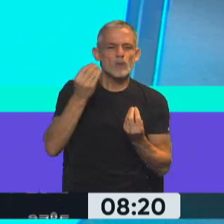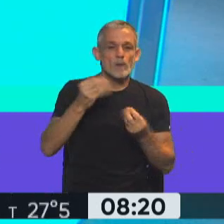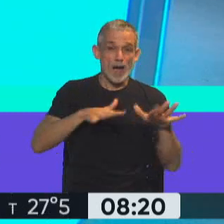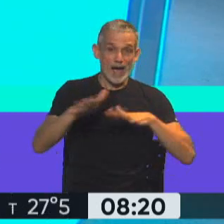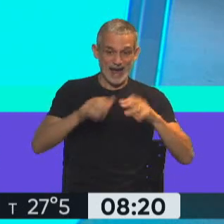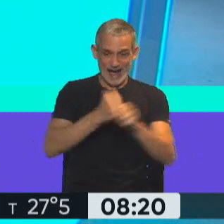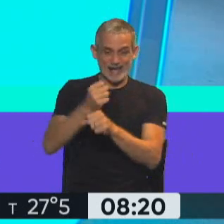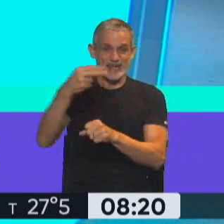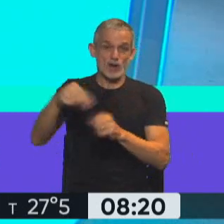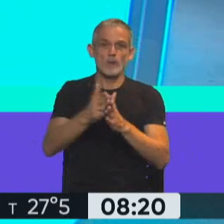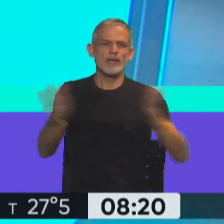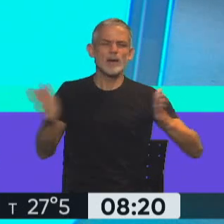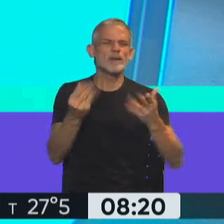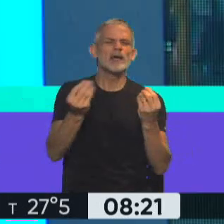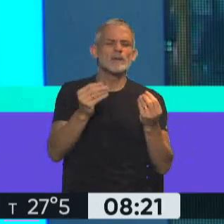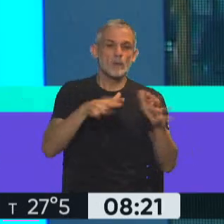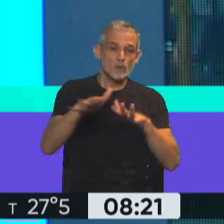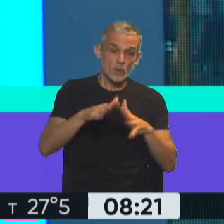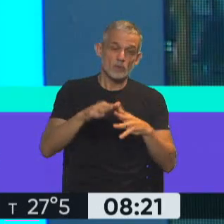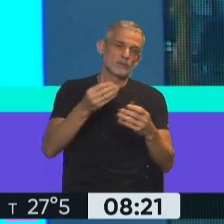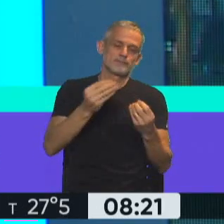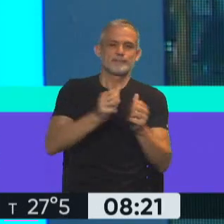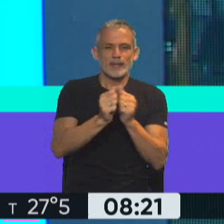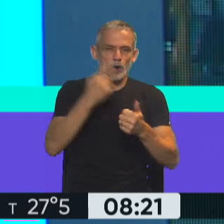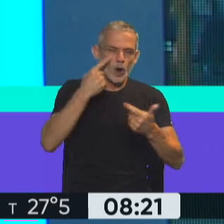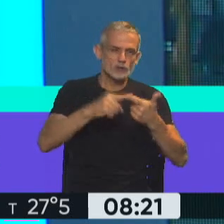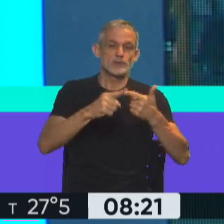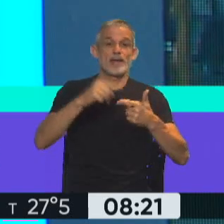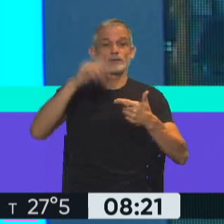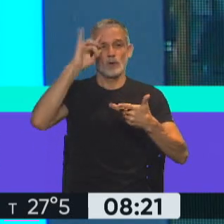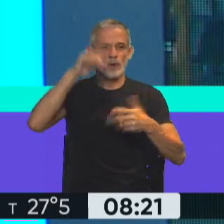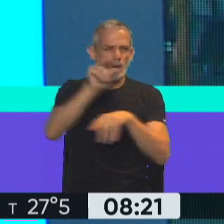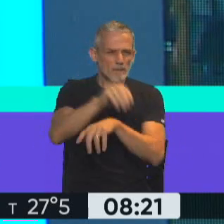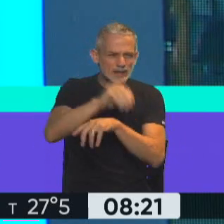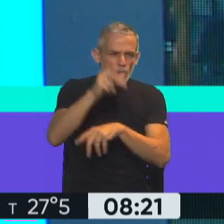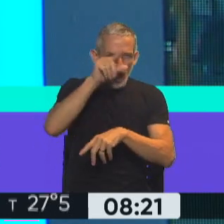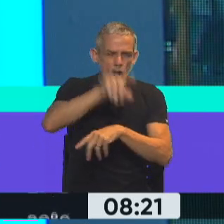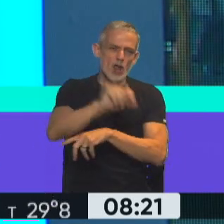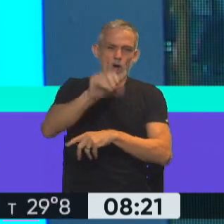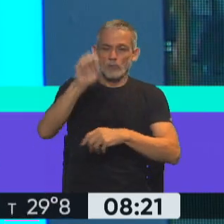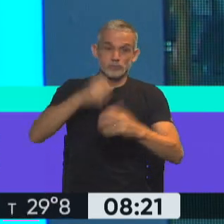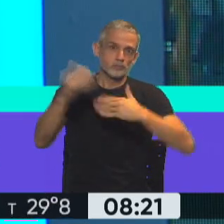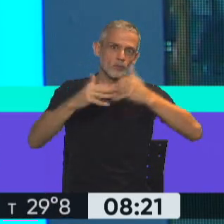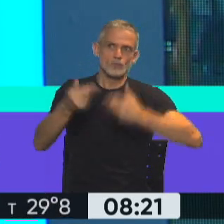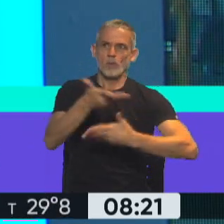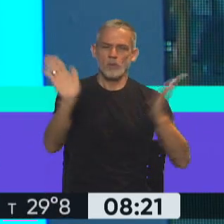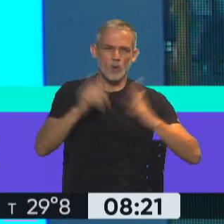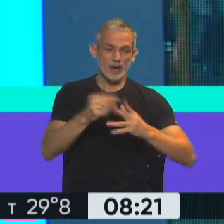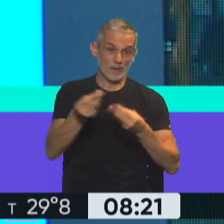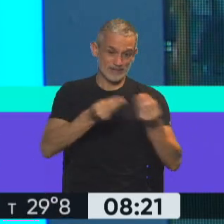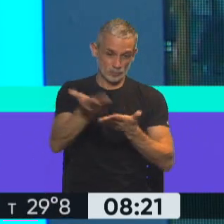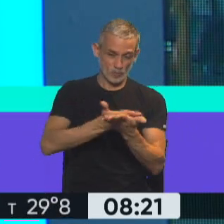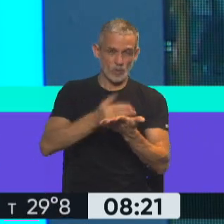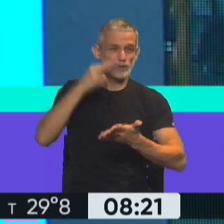de acá a noviembre. Vos decís, bueno, ¿cuáles son los sectores estratégicos? La industria del conocimiento, Vaca Muerta, la obra pública, un presupuesto que en el